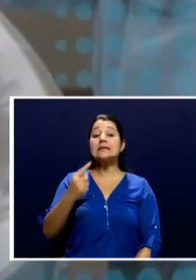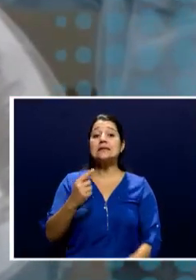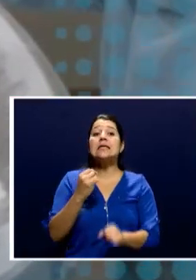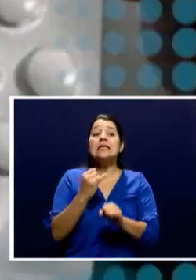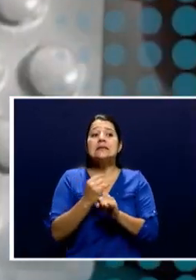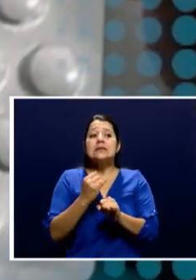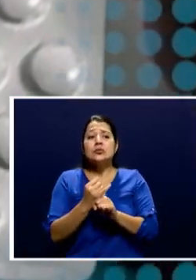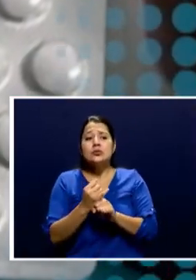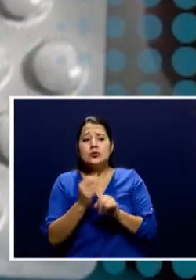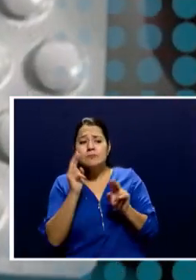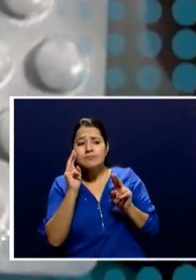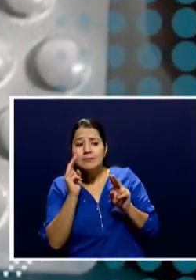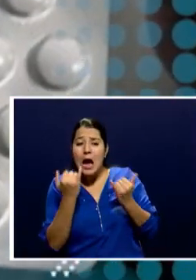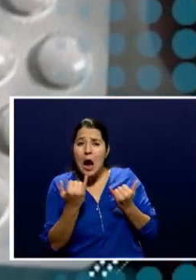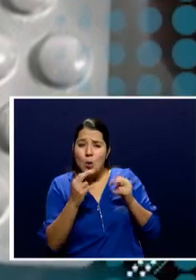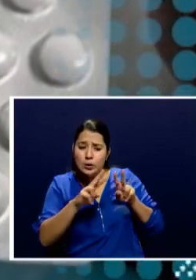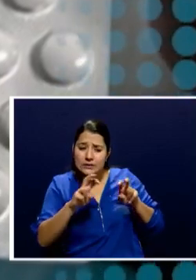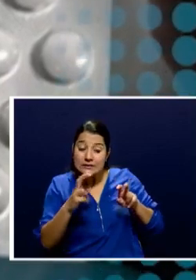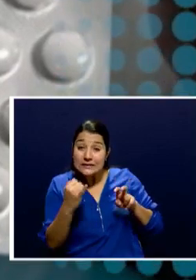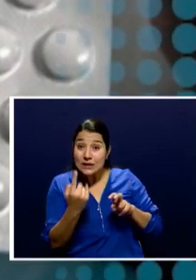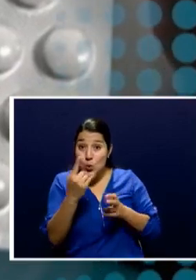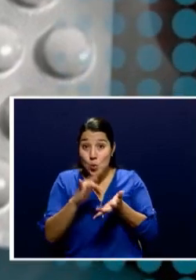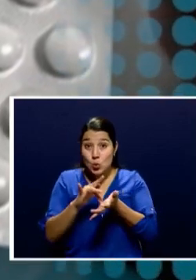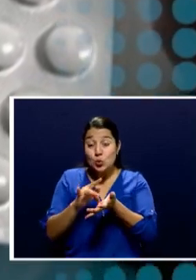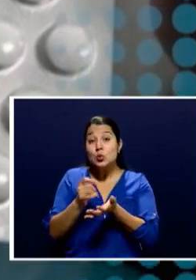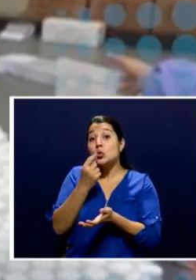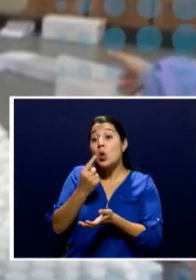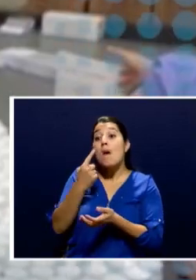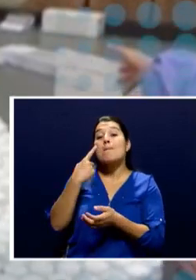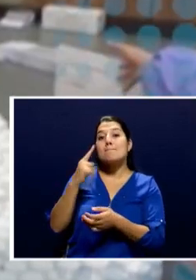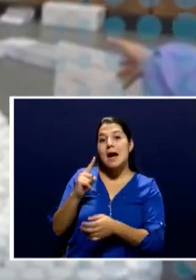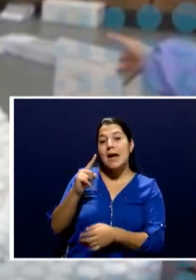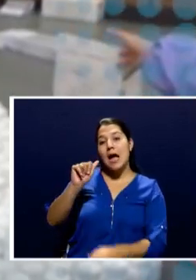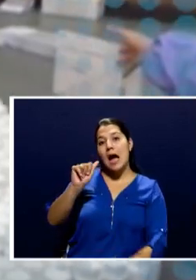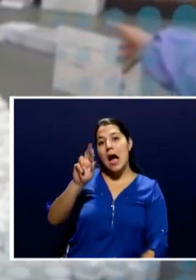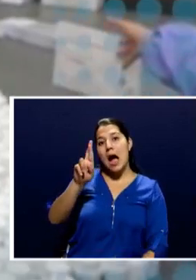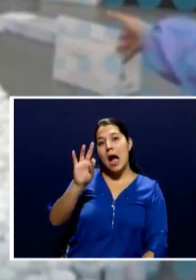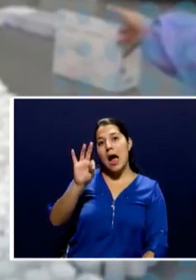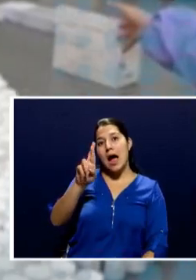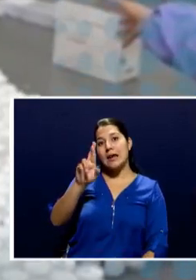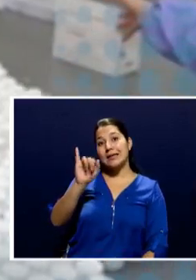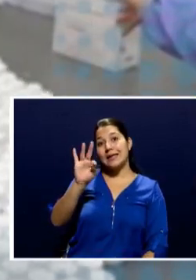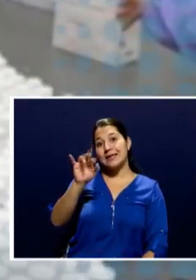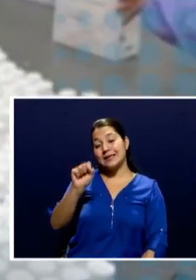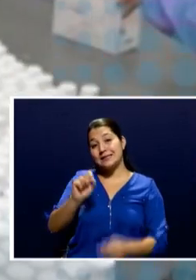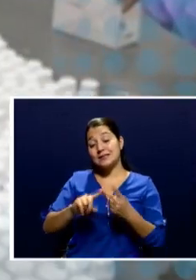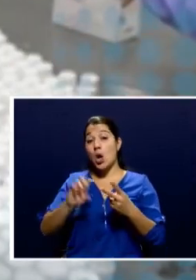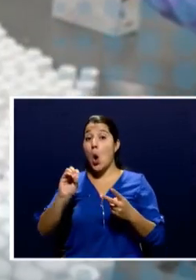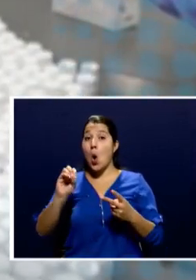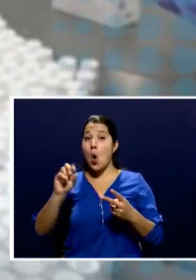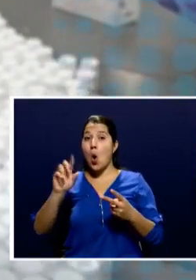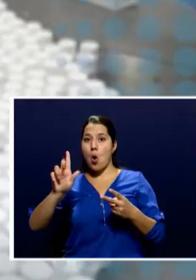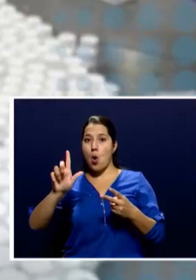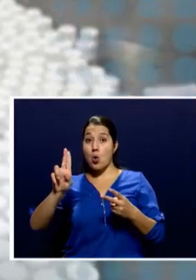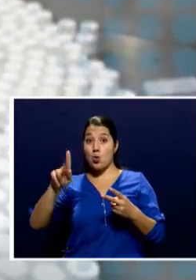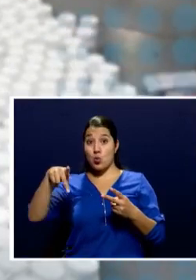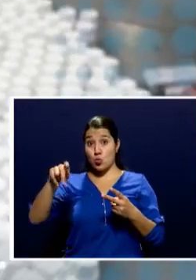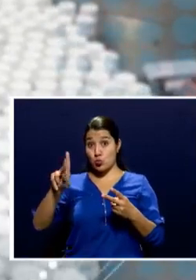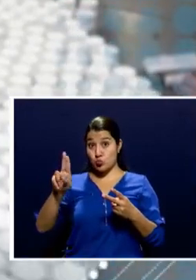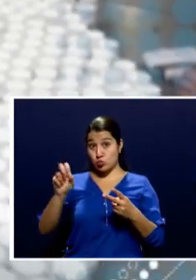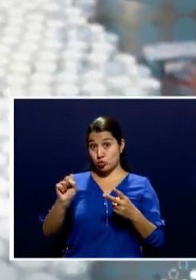si un medicamento que se utiliza para tratar la artritis y el lupus podría ser aliado contra el COVID-19. Las autoridades de nuestro país